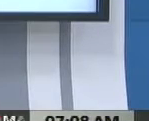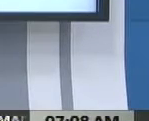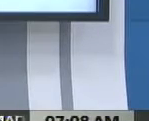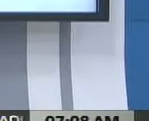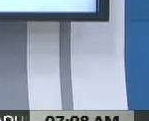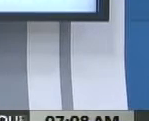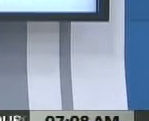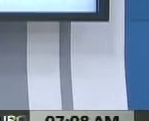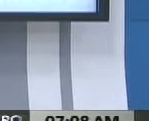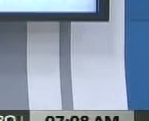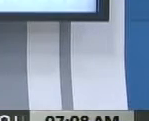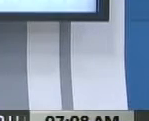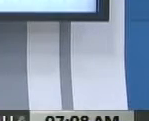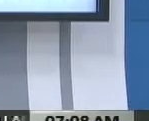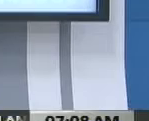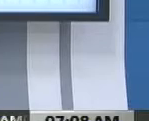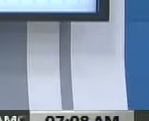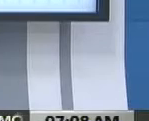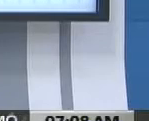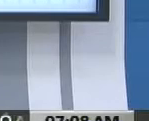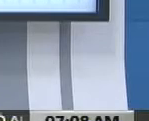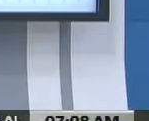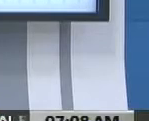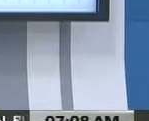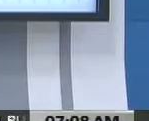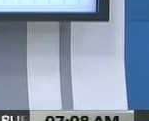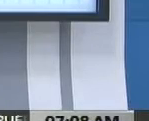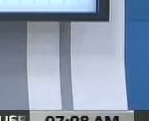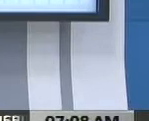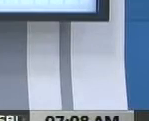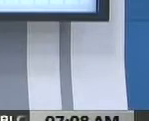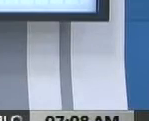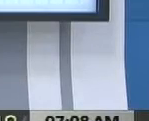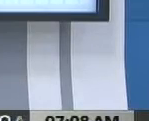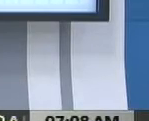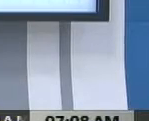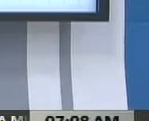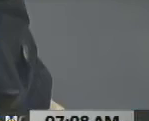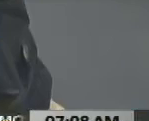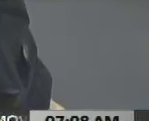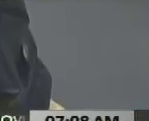este nuevo reto, como lo decía Gustavo, sin un gran referente como lo es Hugo Chávez?